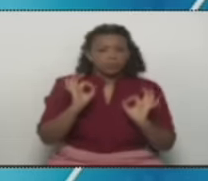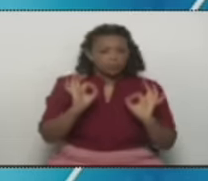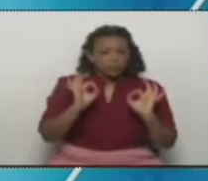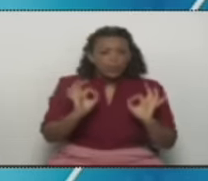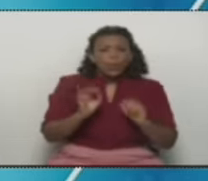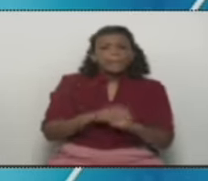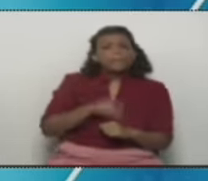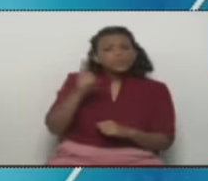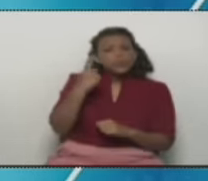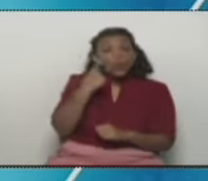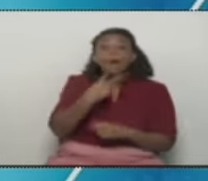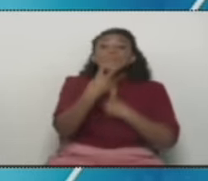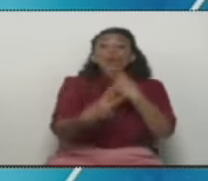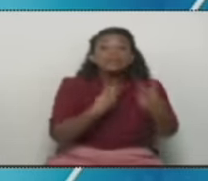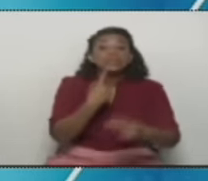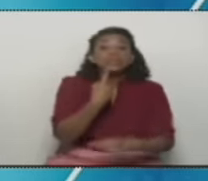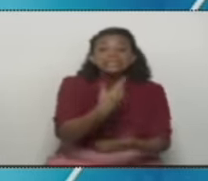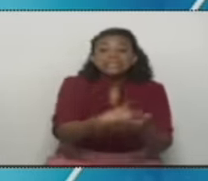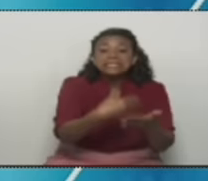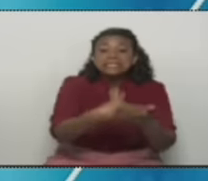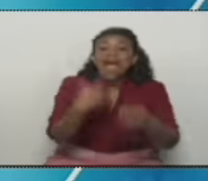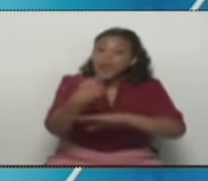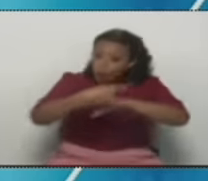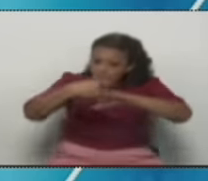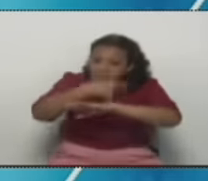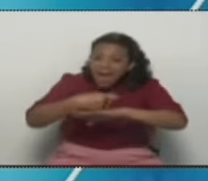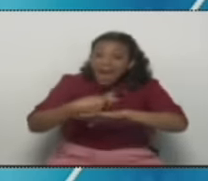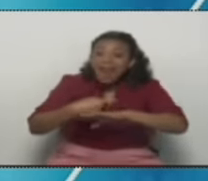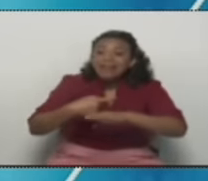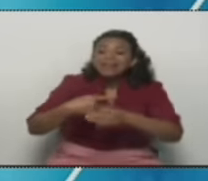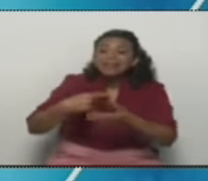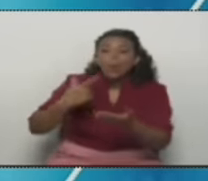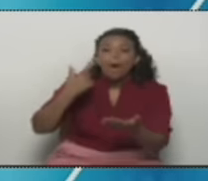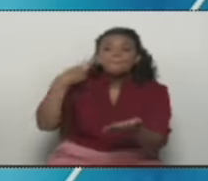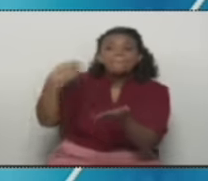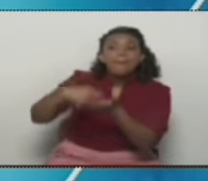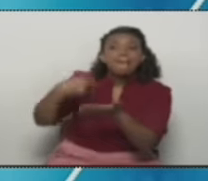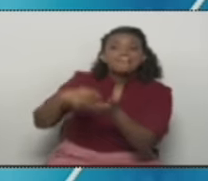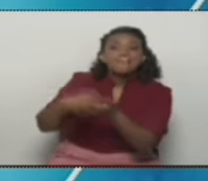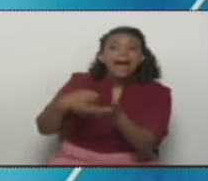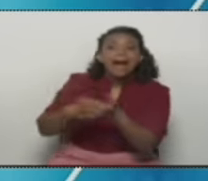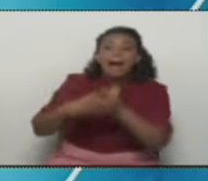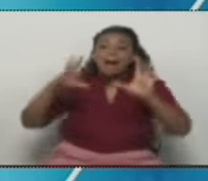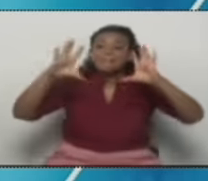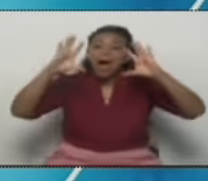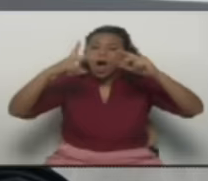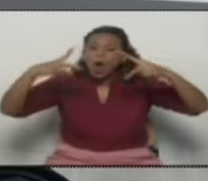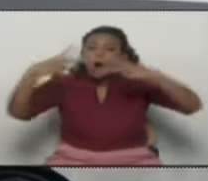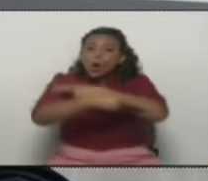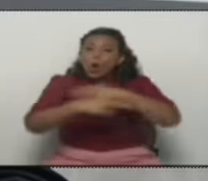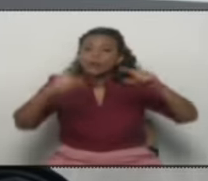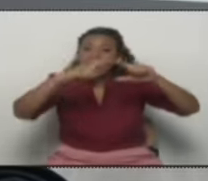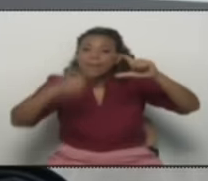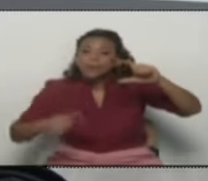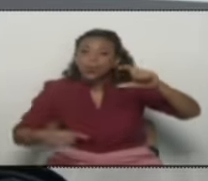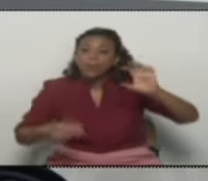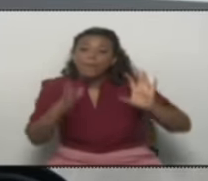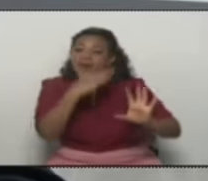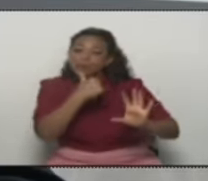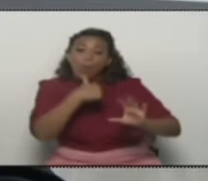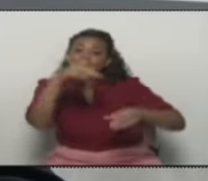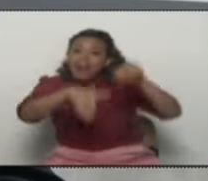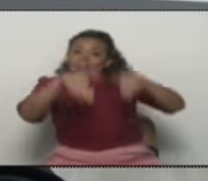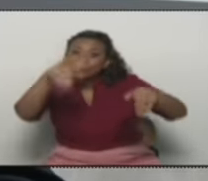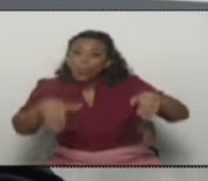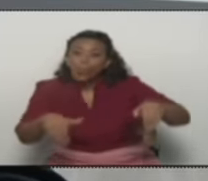nosotros, los voceros decían, el gobierno va a apagar el sistema eléctrico para que no haya noticias. Lo que llaman